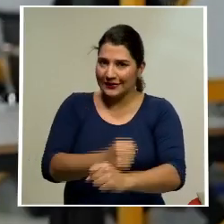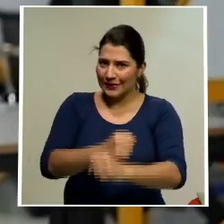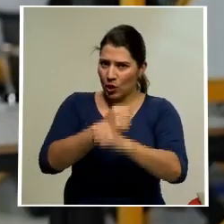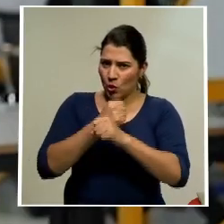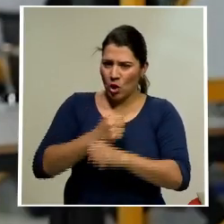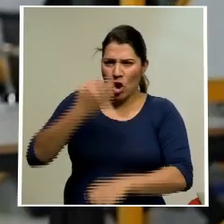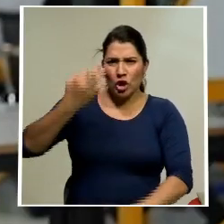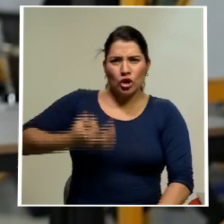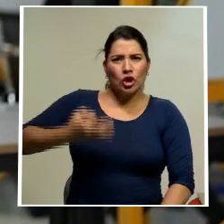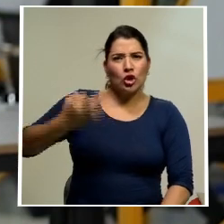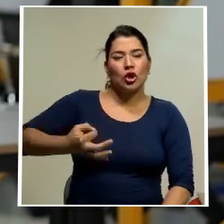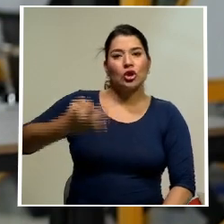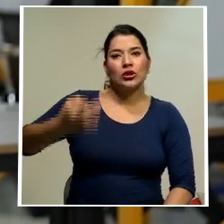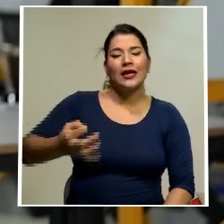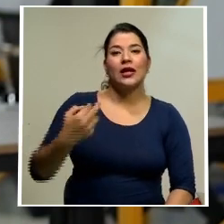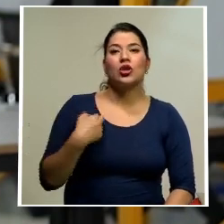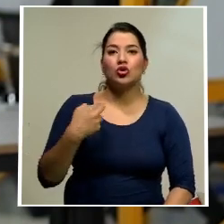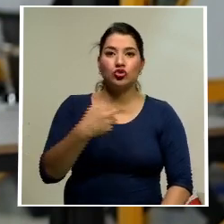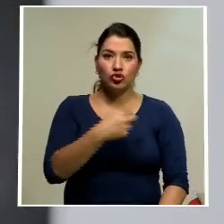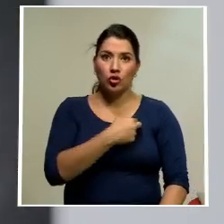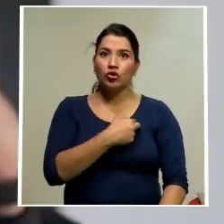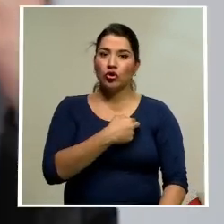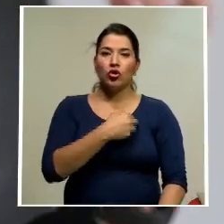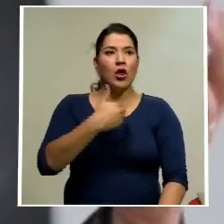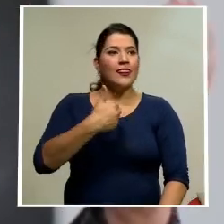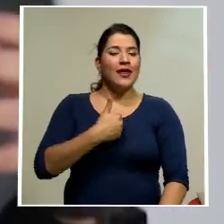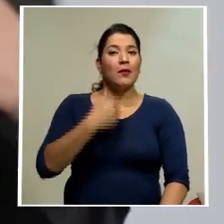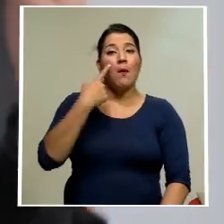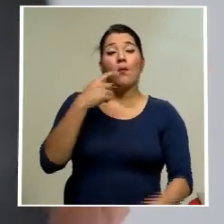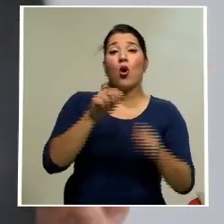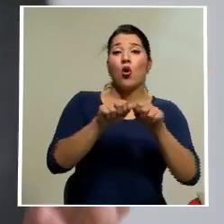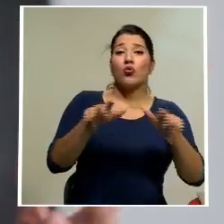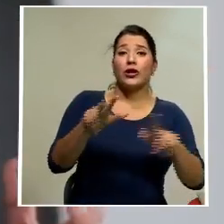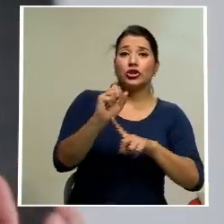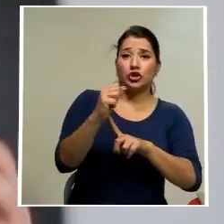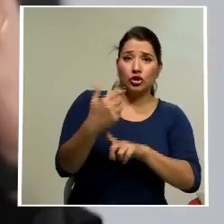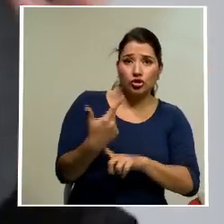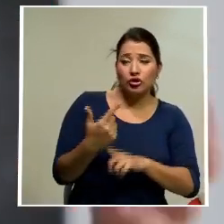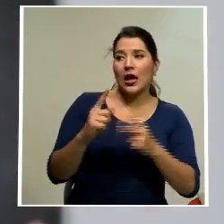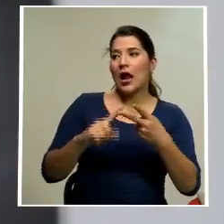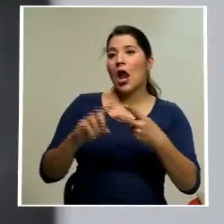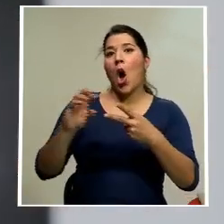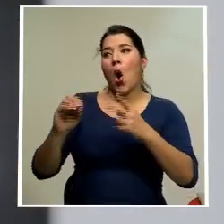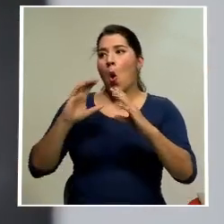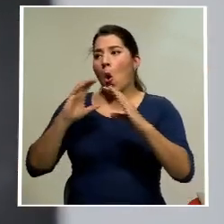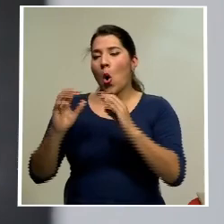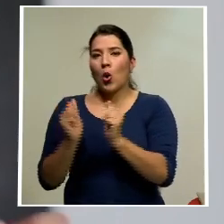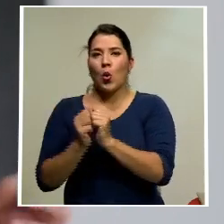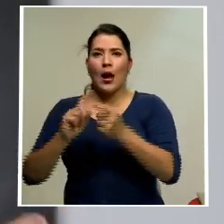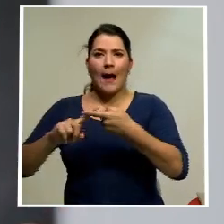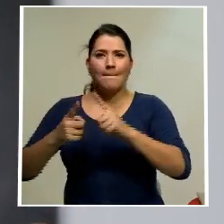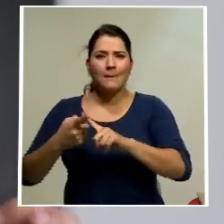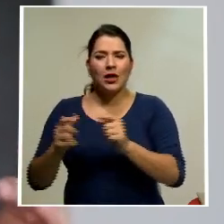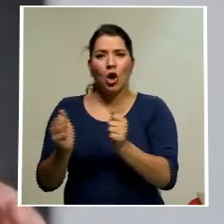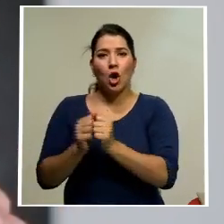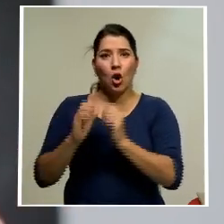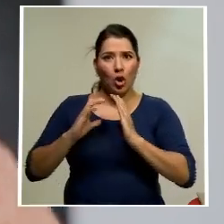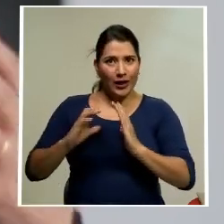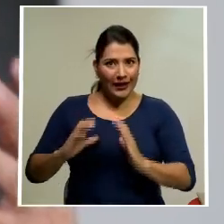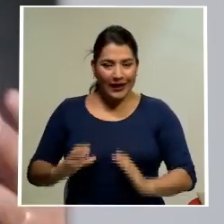días prácticamente tenemos, vía redes sociales, vía mis relaciones con amigos, con clientes, con proveedores,